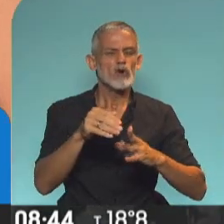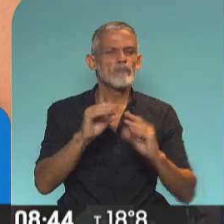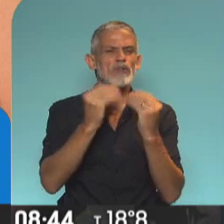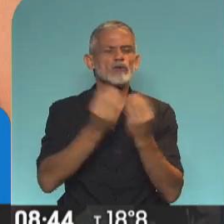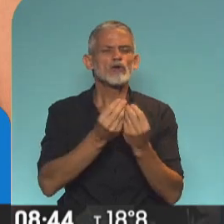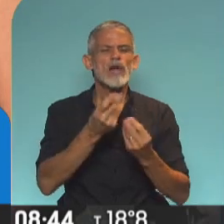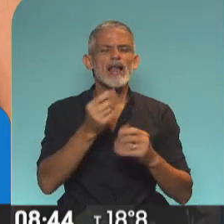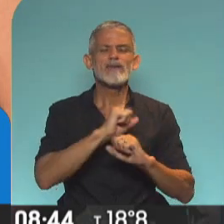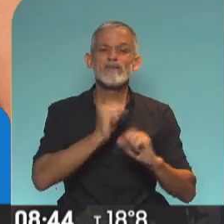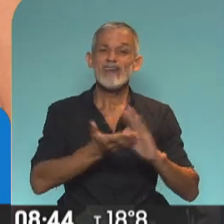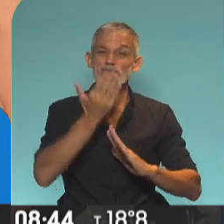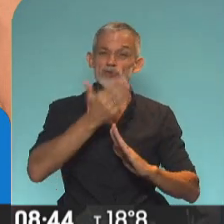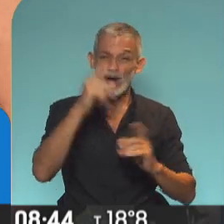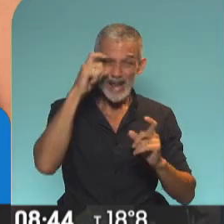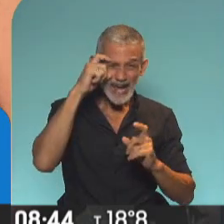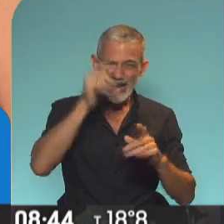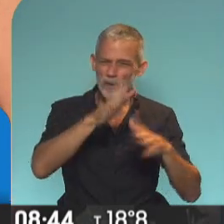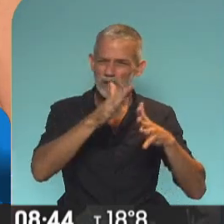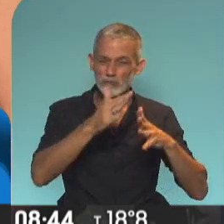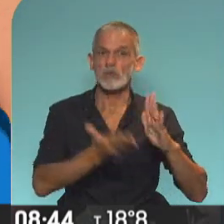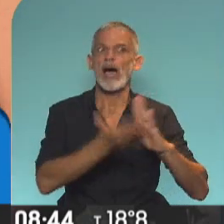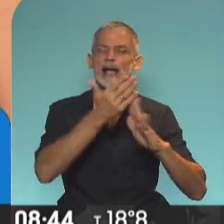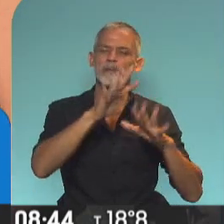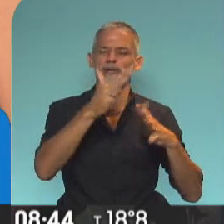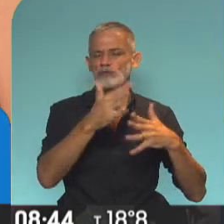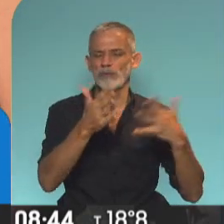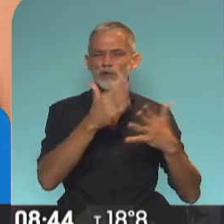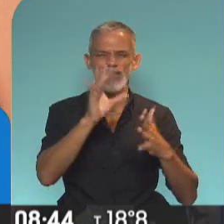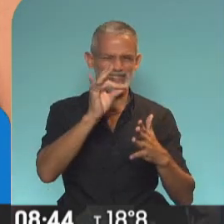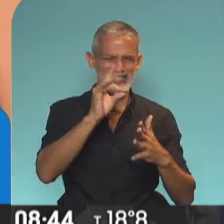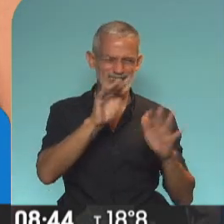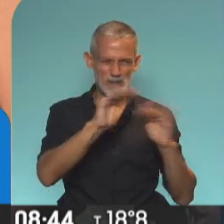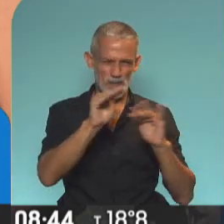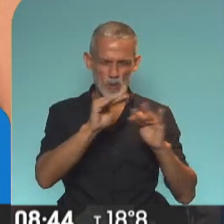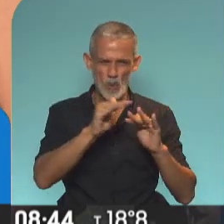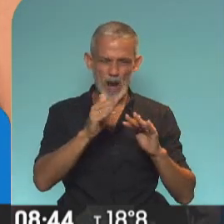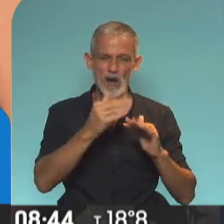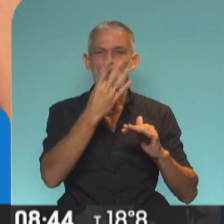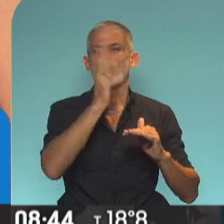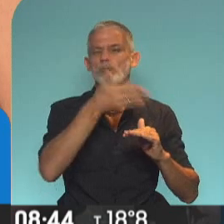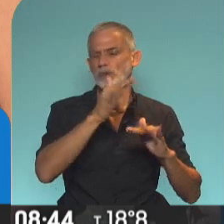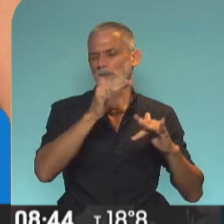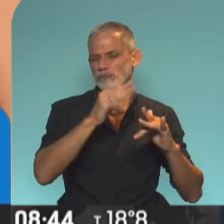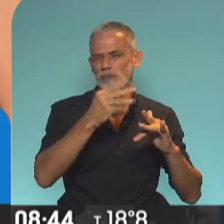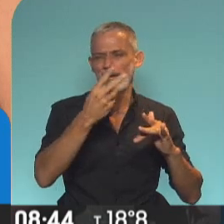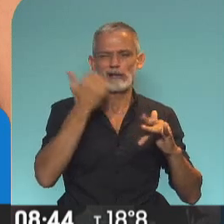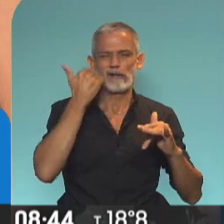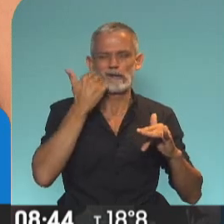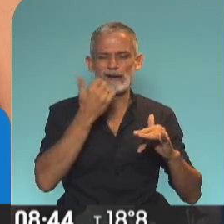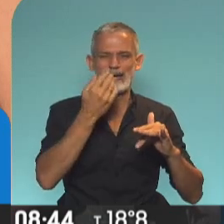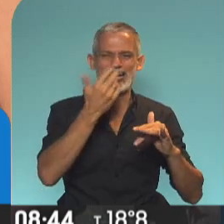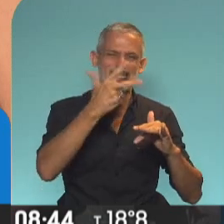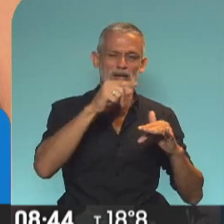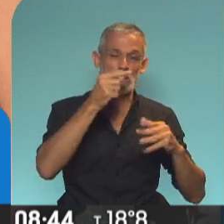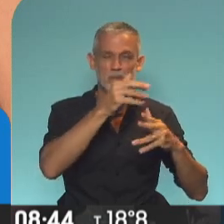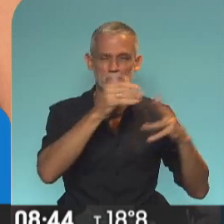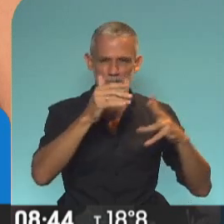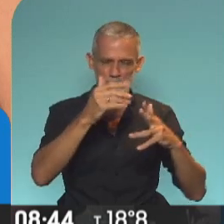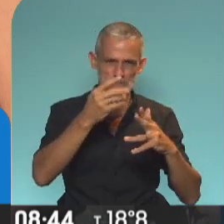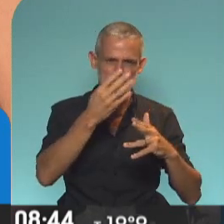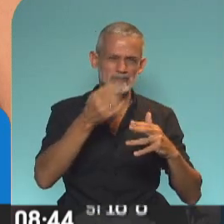el exportador de su poder relativo, tienen que estar los productores aliados al Estado, primero para que haya derecho a